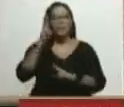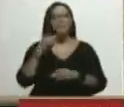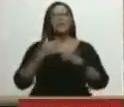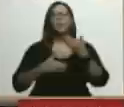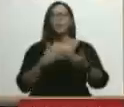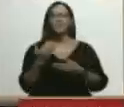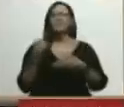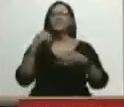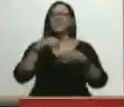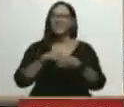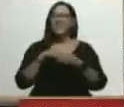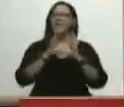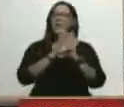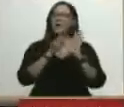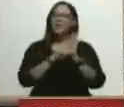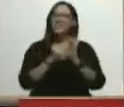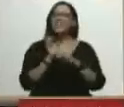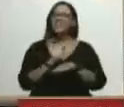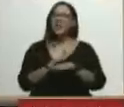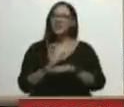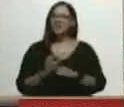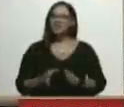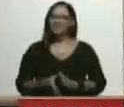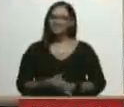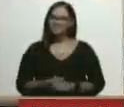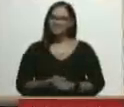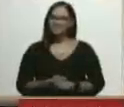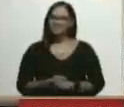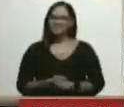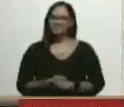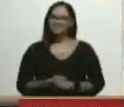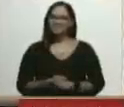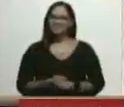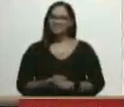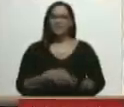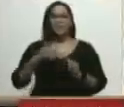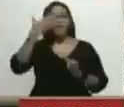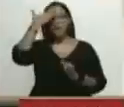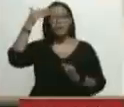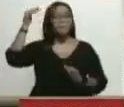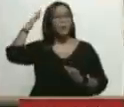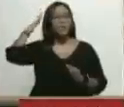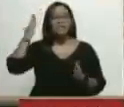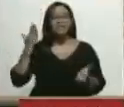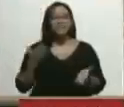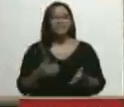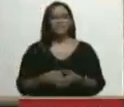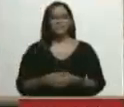procesos internos y constitucionales del Ecuador la hipocresía